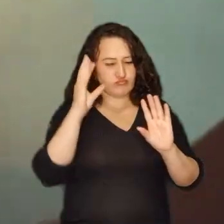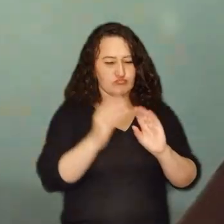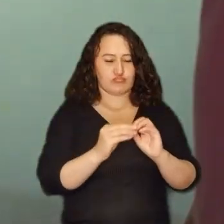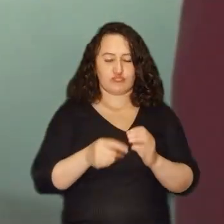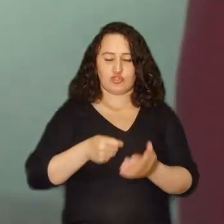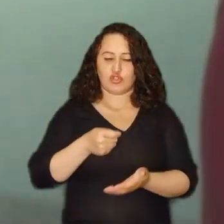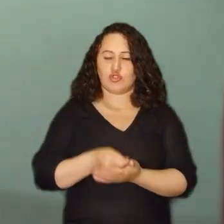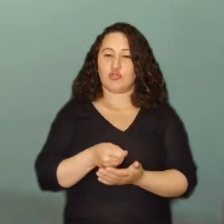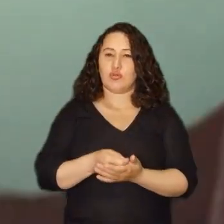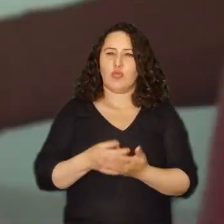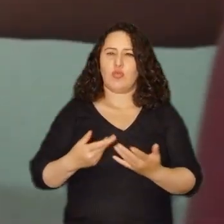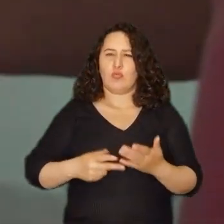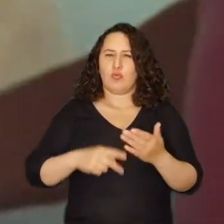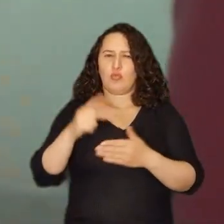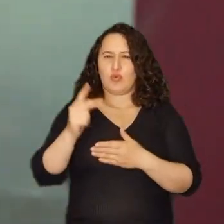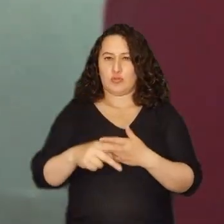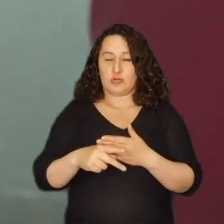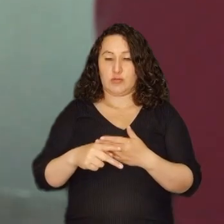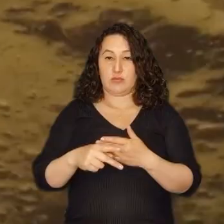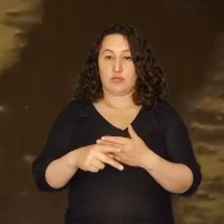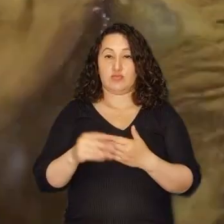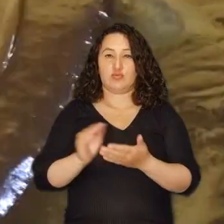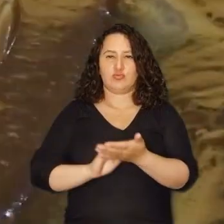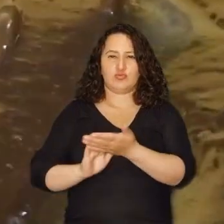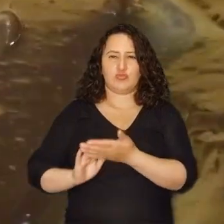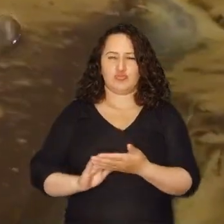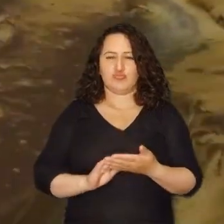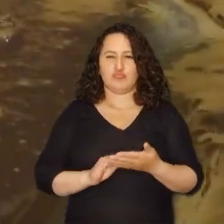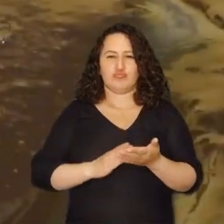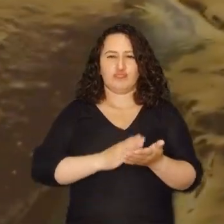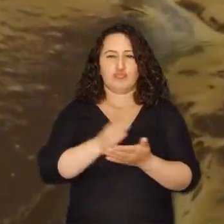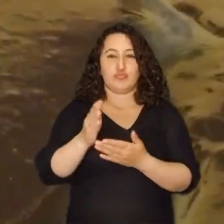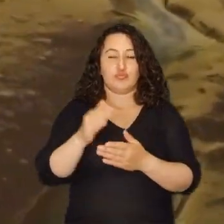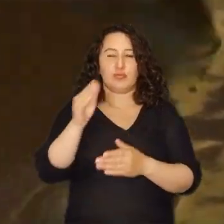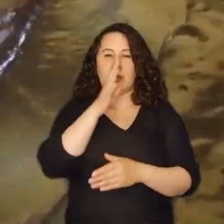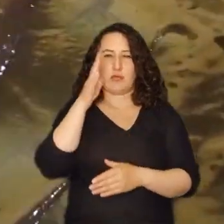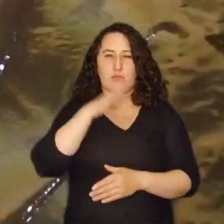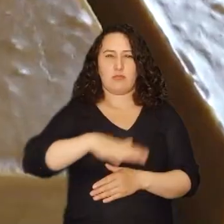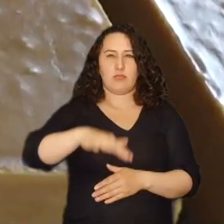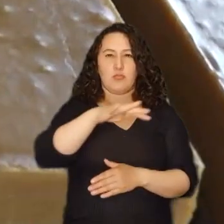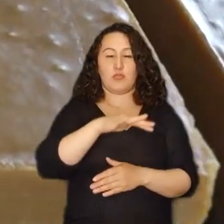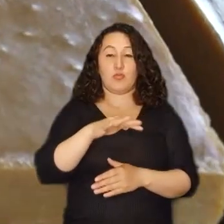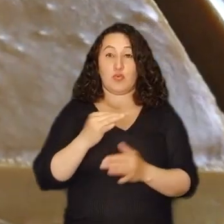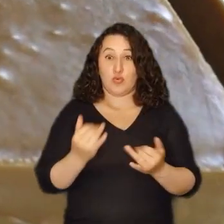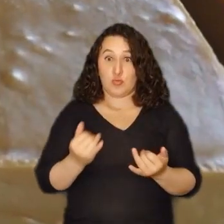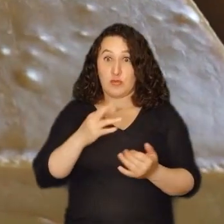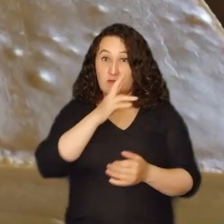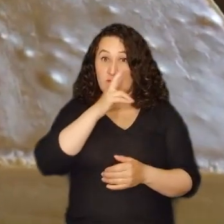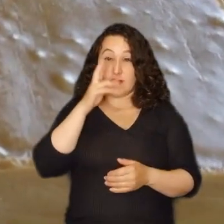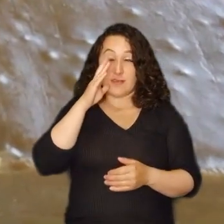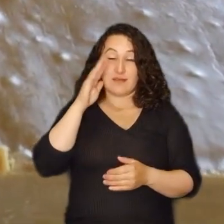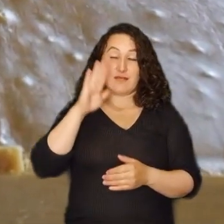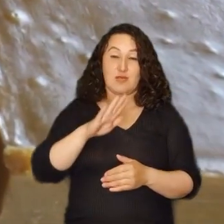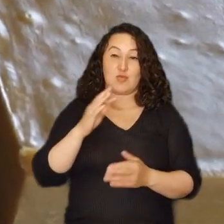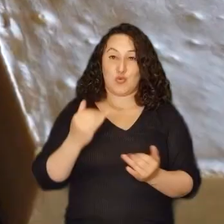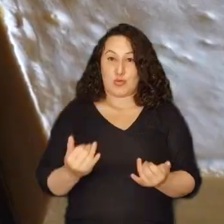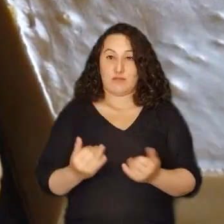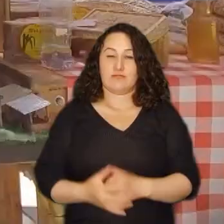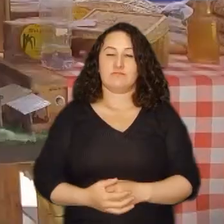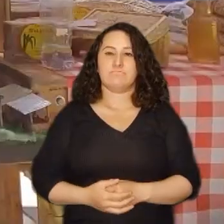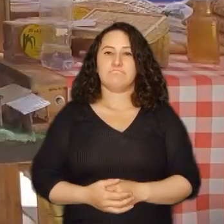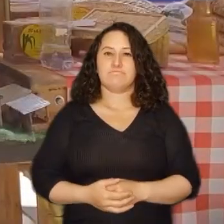Nos juntamos para crear el proyecto Ecosol, soluciones sustentables para el campo, la finca de hoy, así la